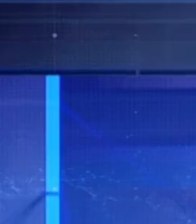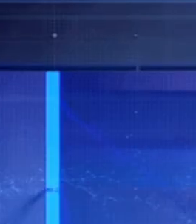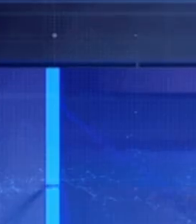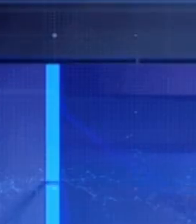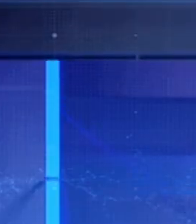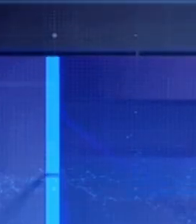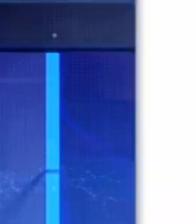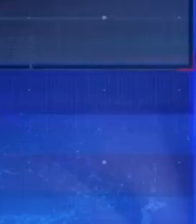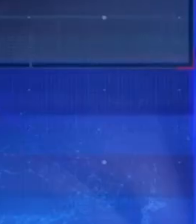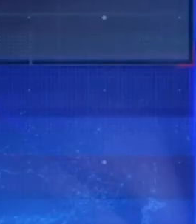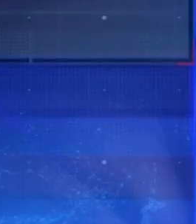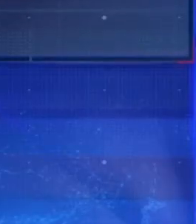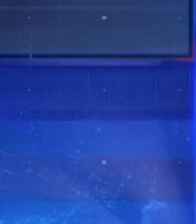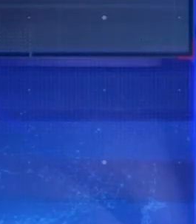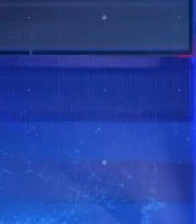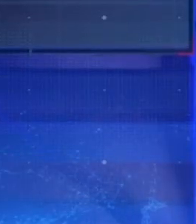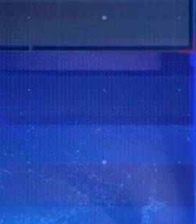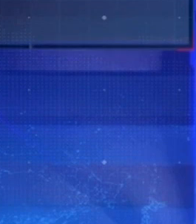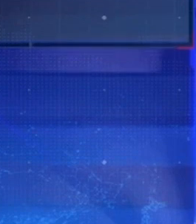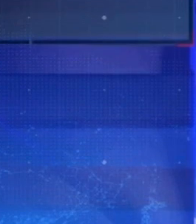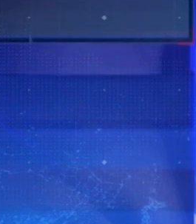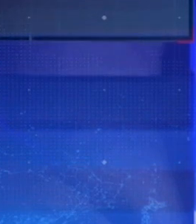usted Oh